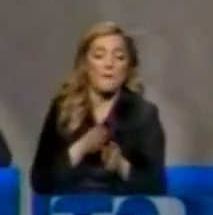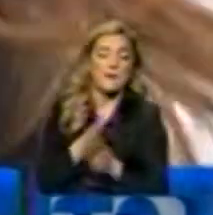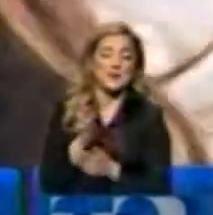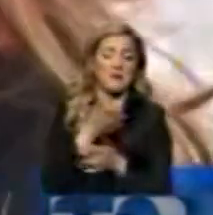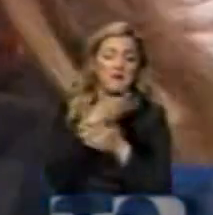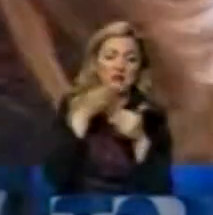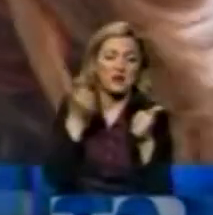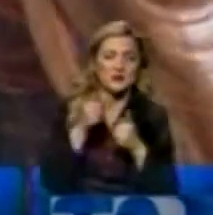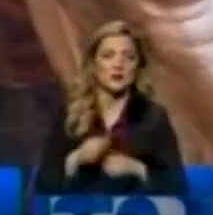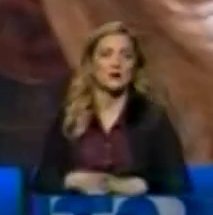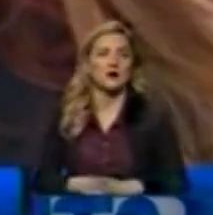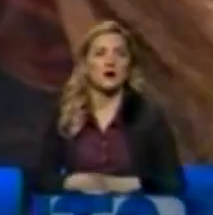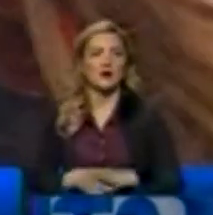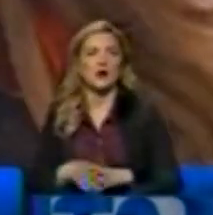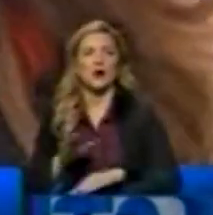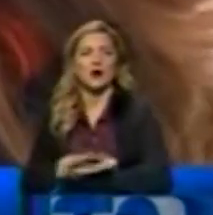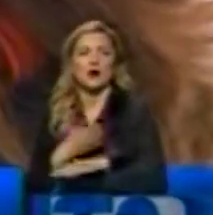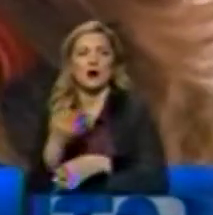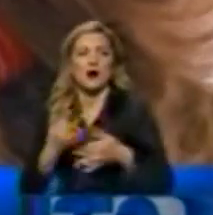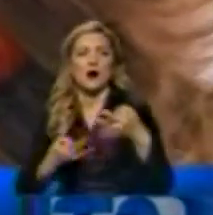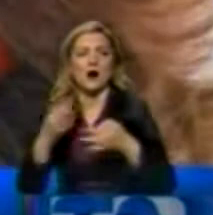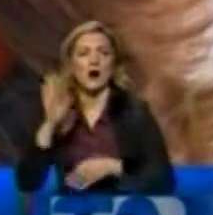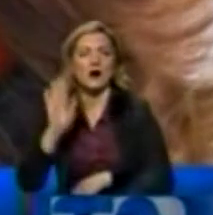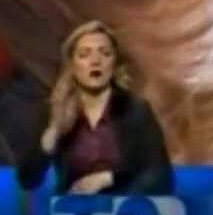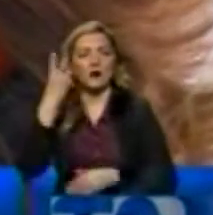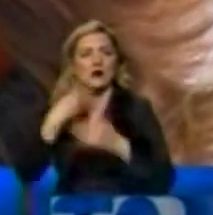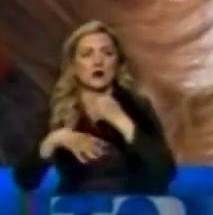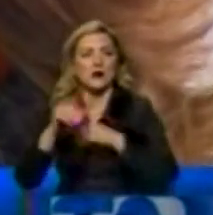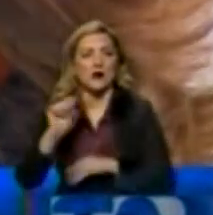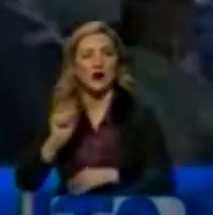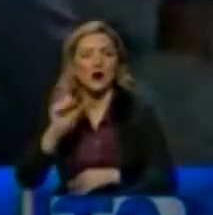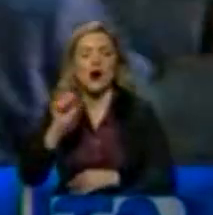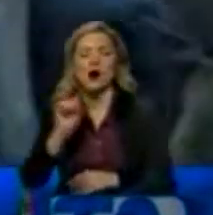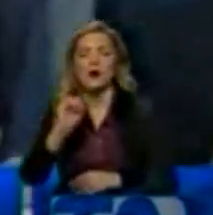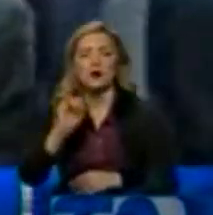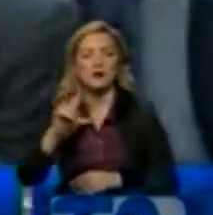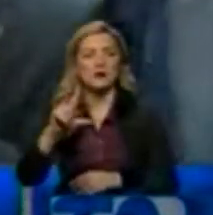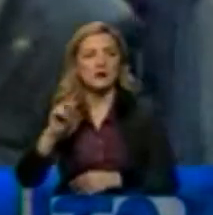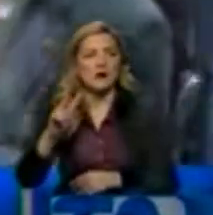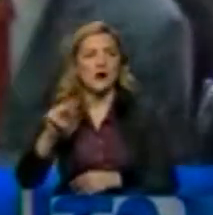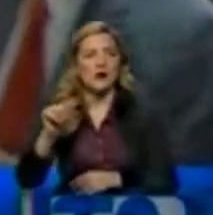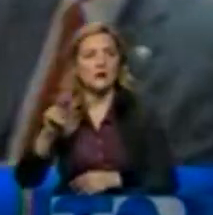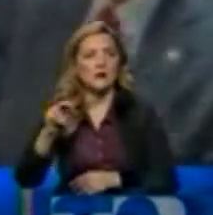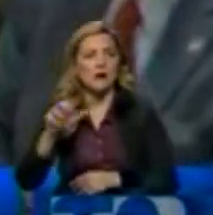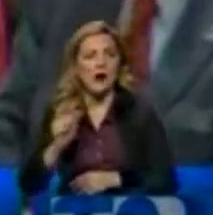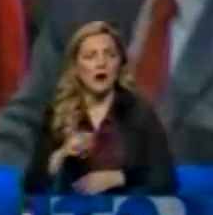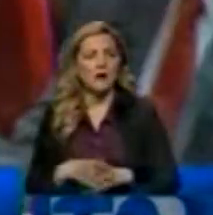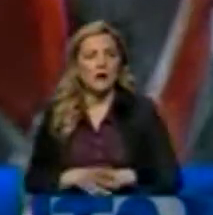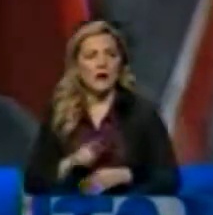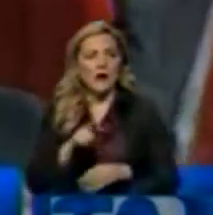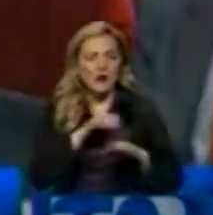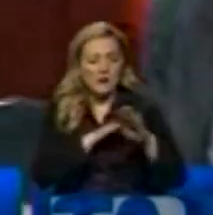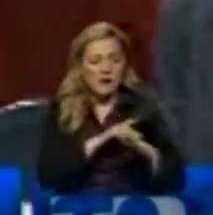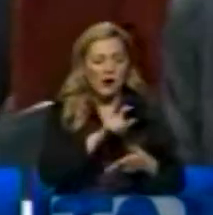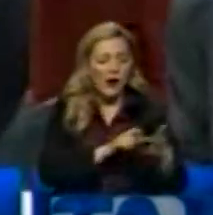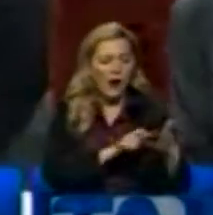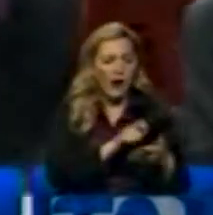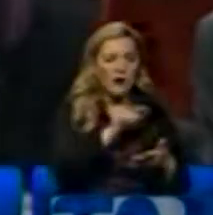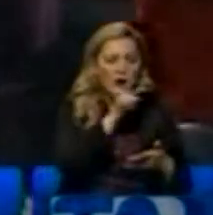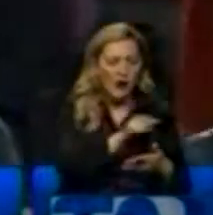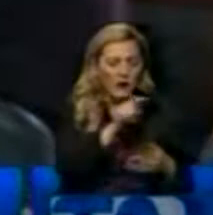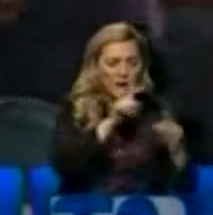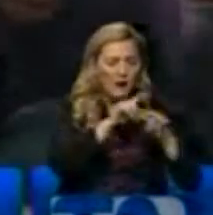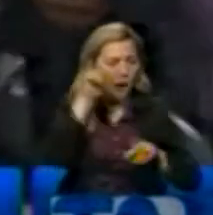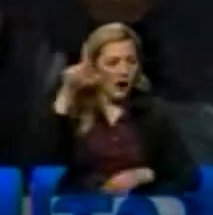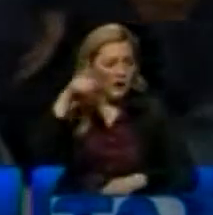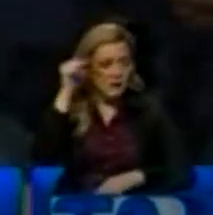fraude. No obstante, también se llamó a juicio a su hija Silvana Pastor, y es que acto seguido de la adjudicación del contrato, la hija del exministro se